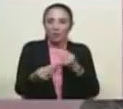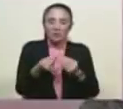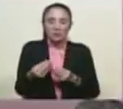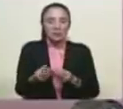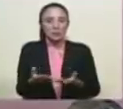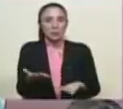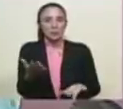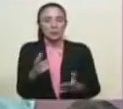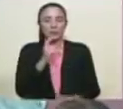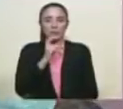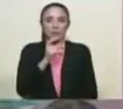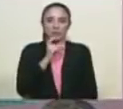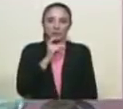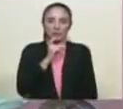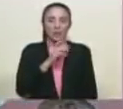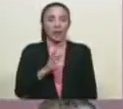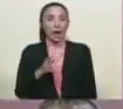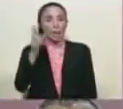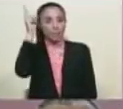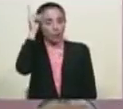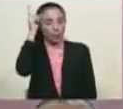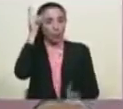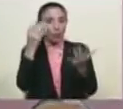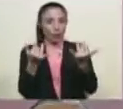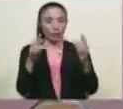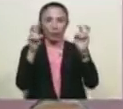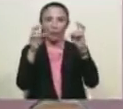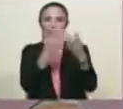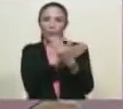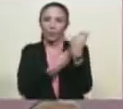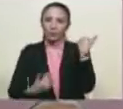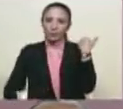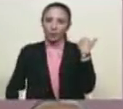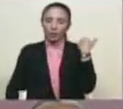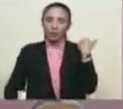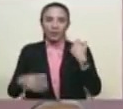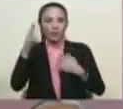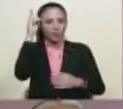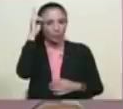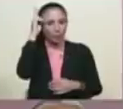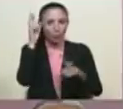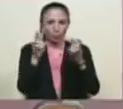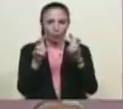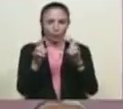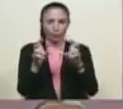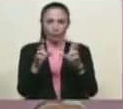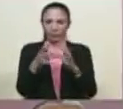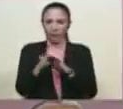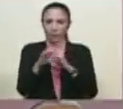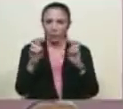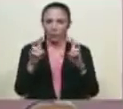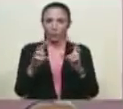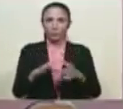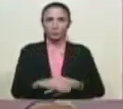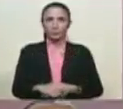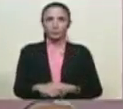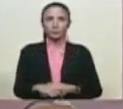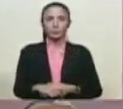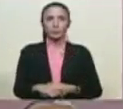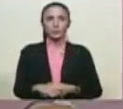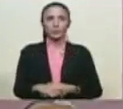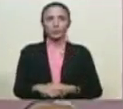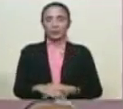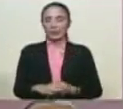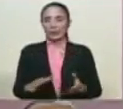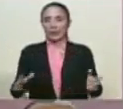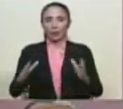El gobierno del Perú nuevo, del presidente Martín Vizcaya, heredó